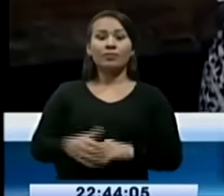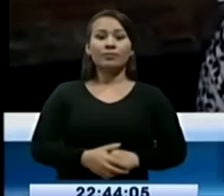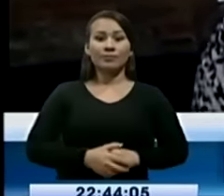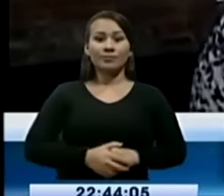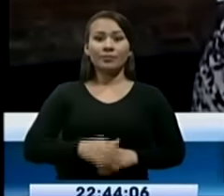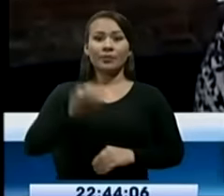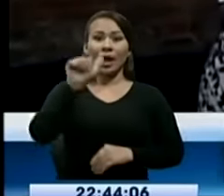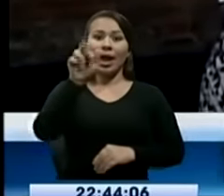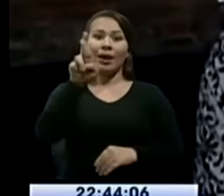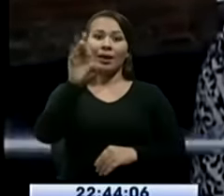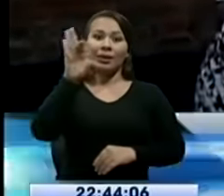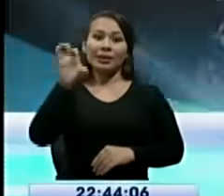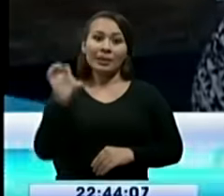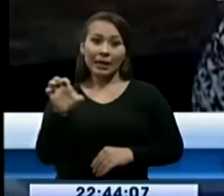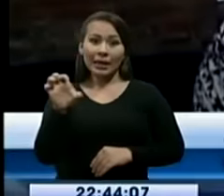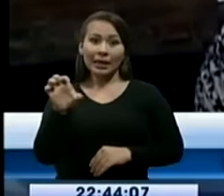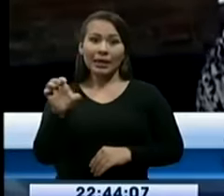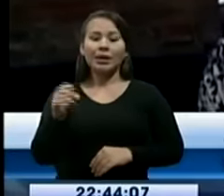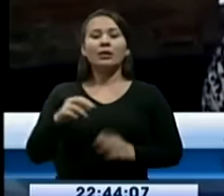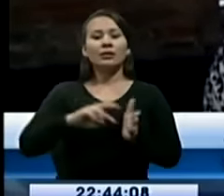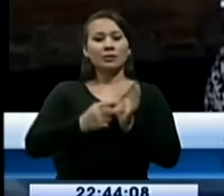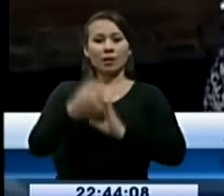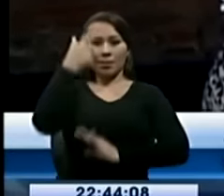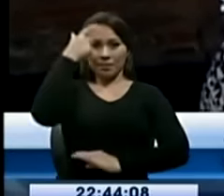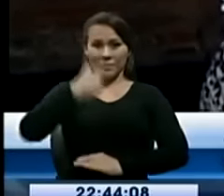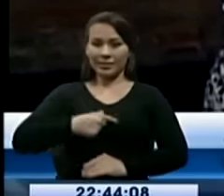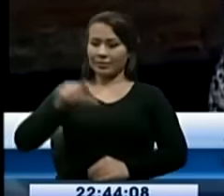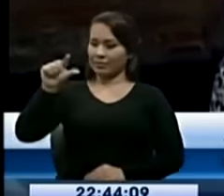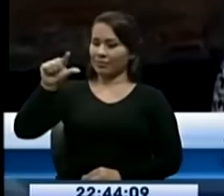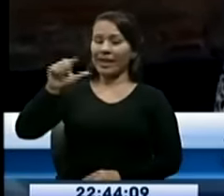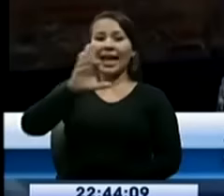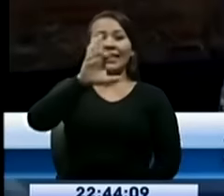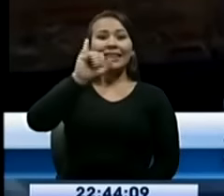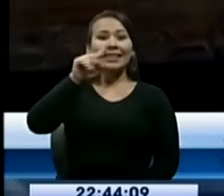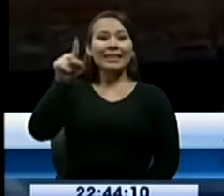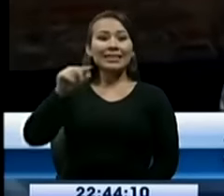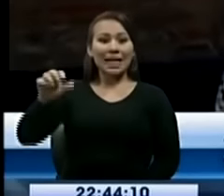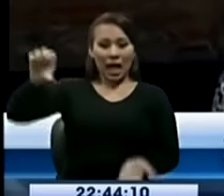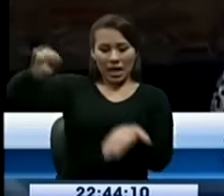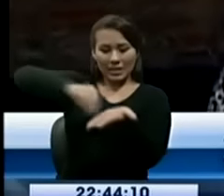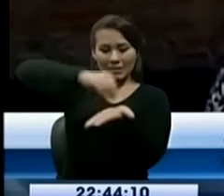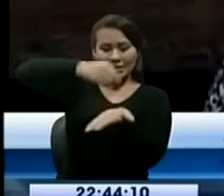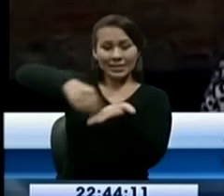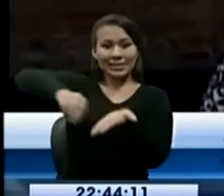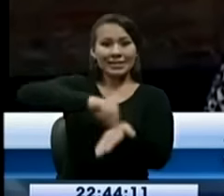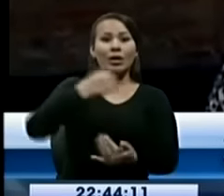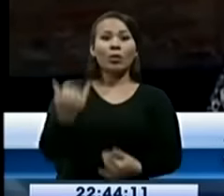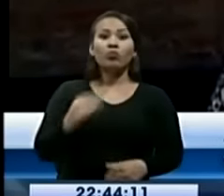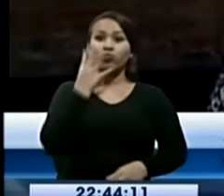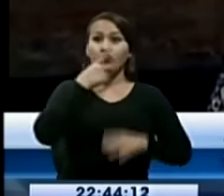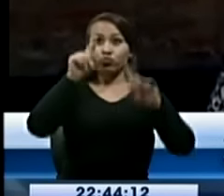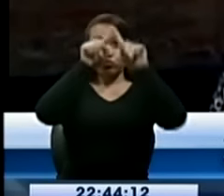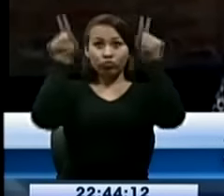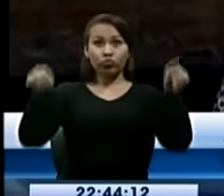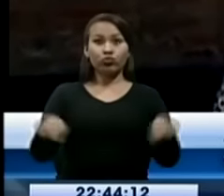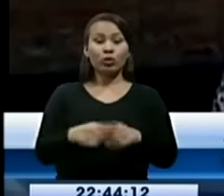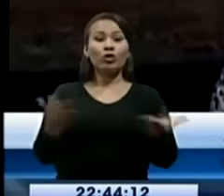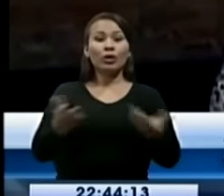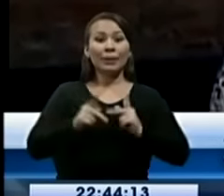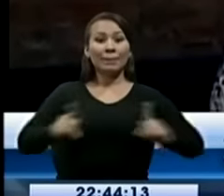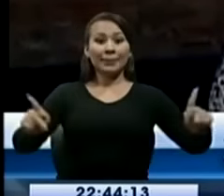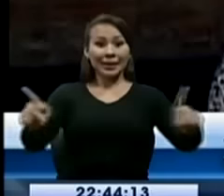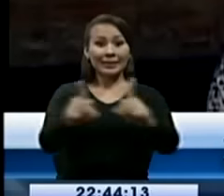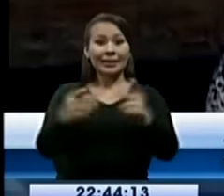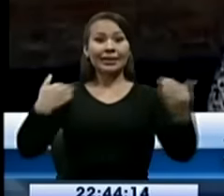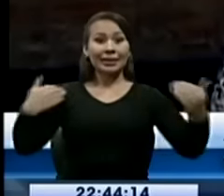que esto significa que es un artista que trabaja en tiza, hace unos cuadros hermosos. Hoy tuvimos el primero en la Plaza del Teatro y